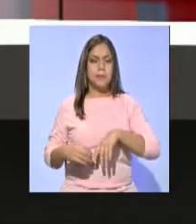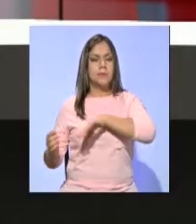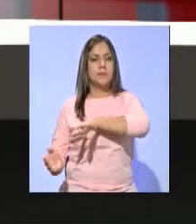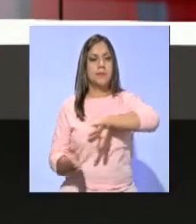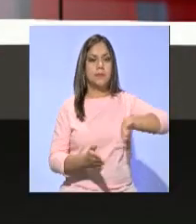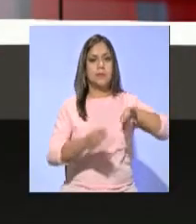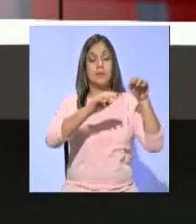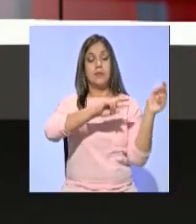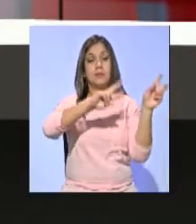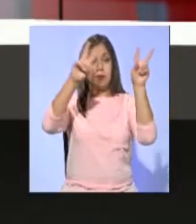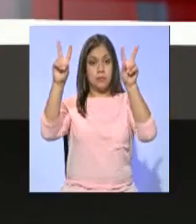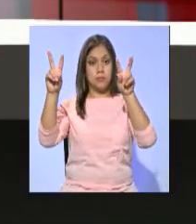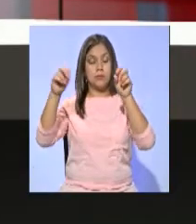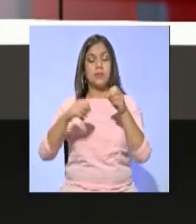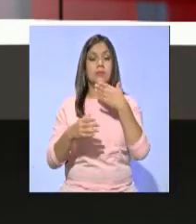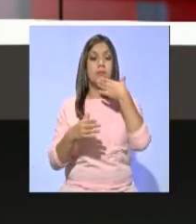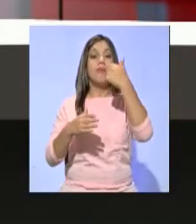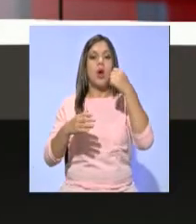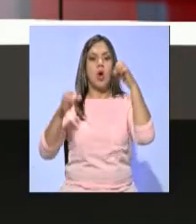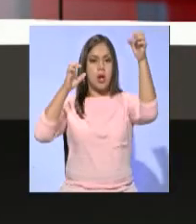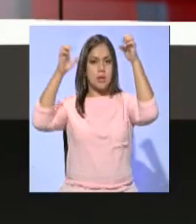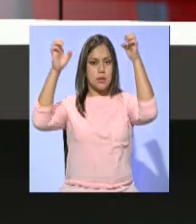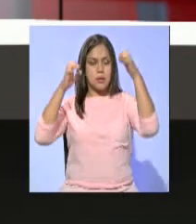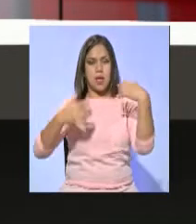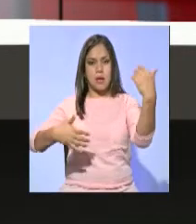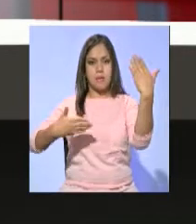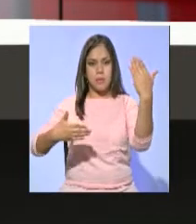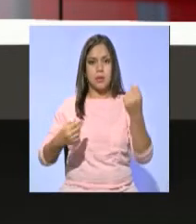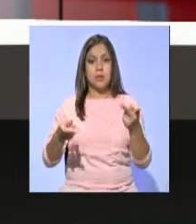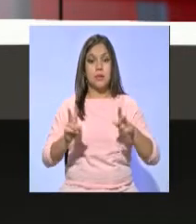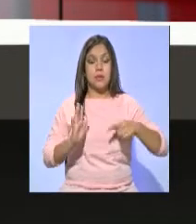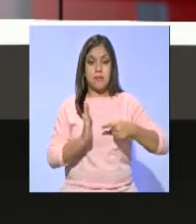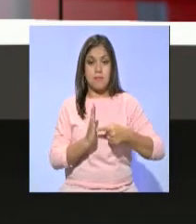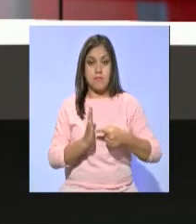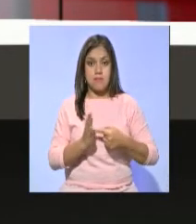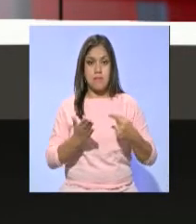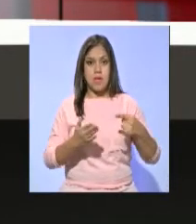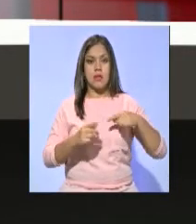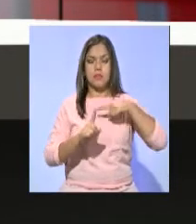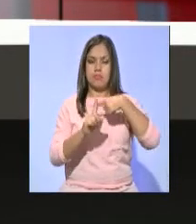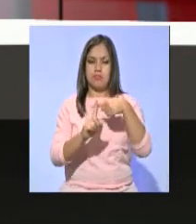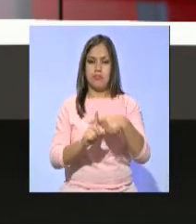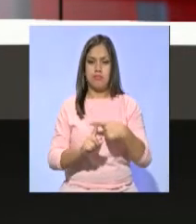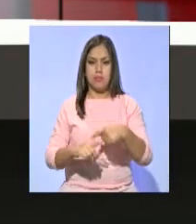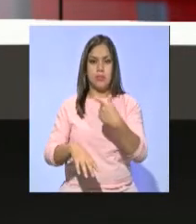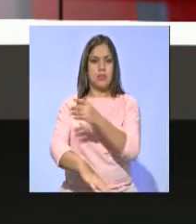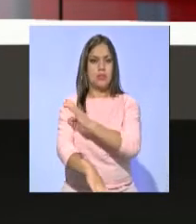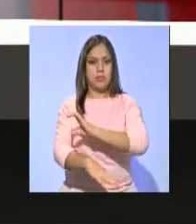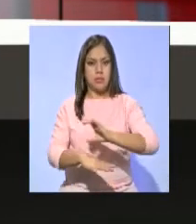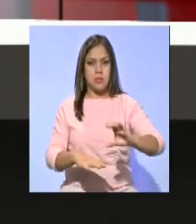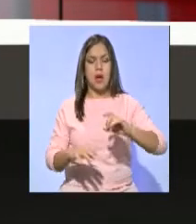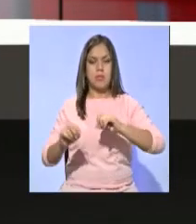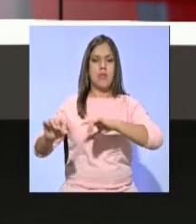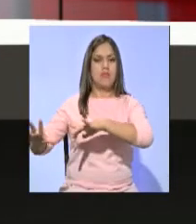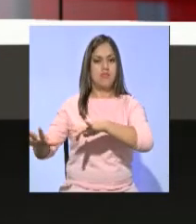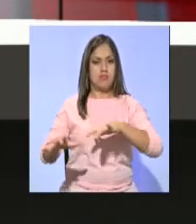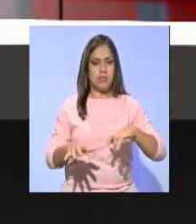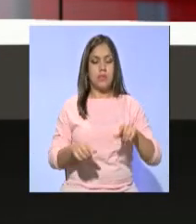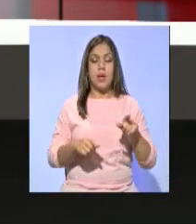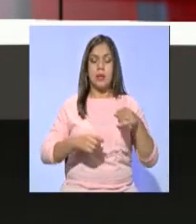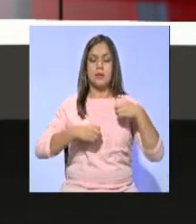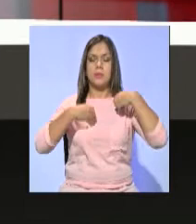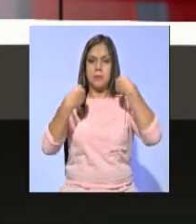Cambiamos de tema, amigos. Mejorar la política pública en materia tributaria y de riego para el beneficio de campesinos y ganaderos fue el ofrecimiento